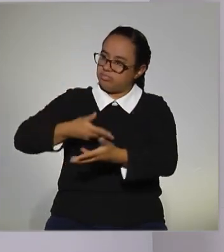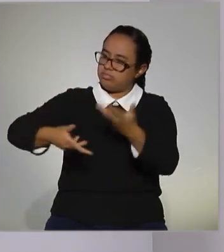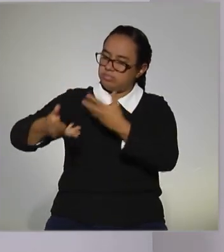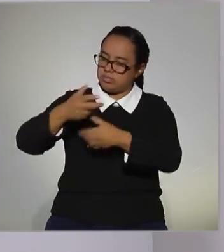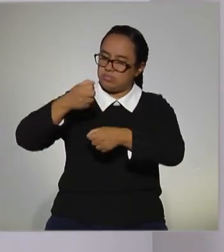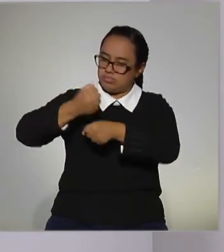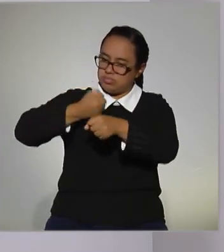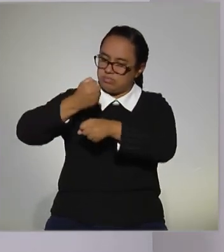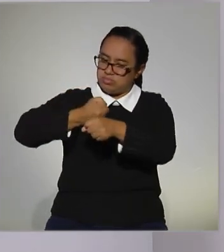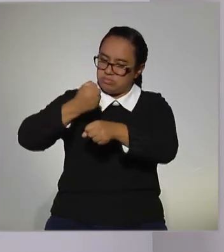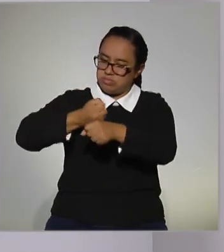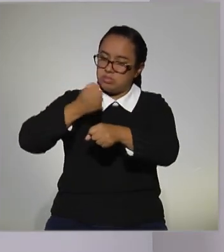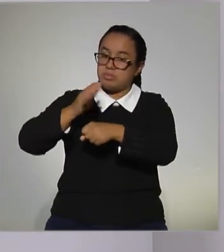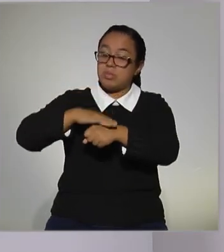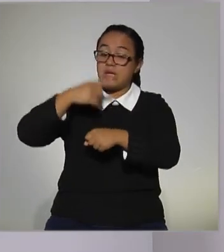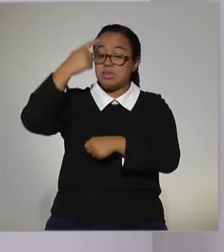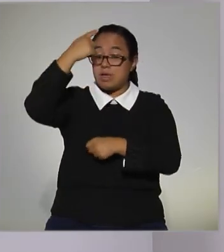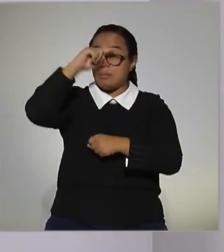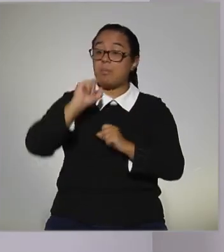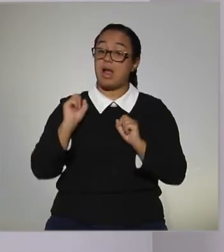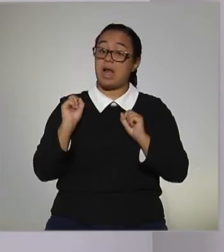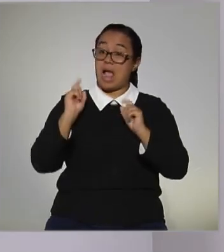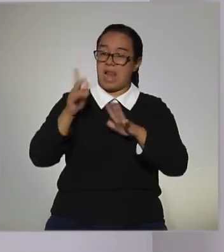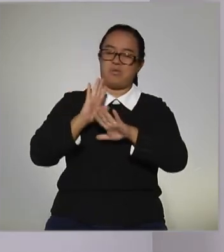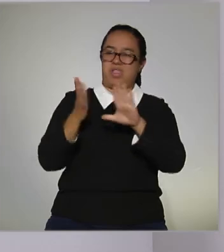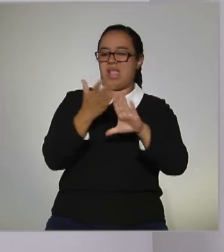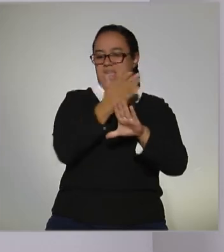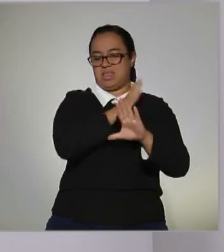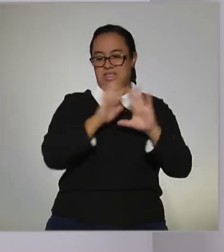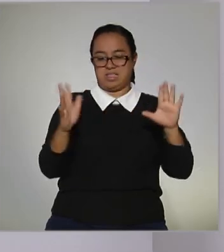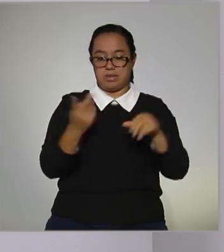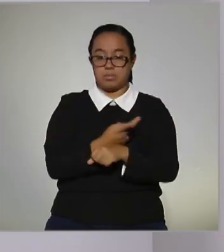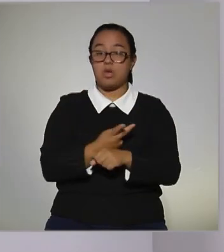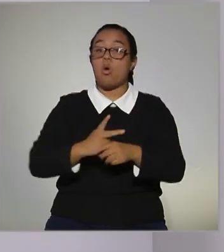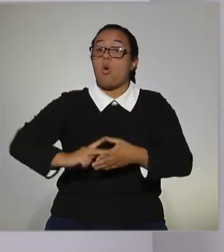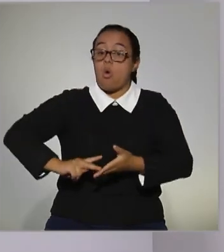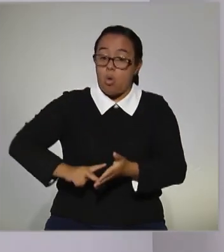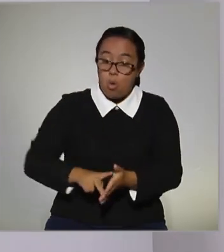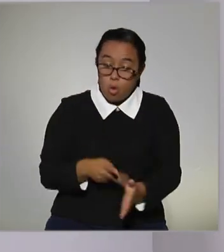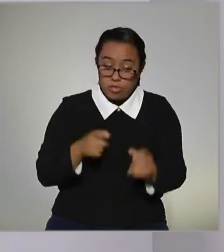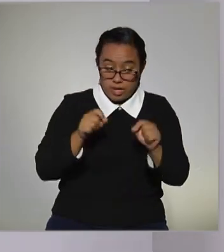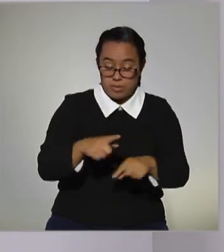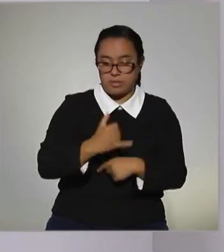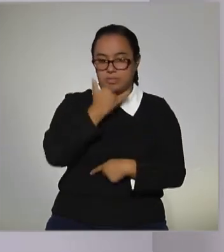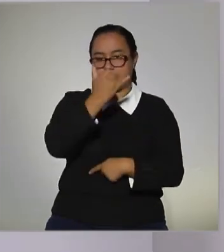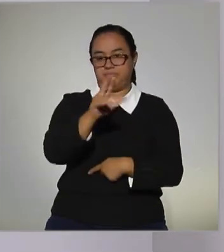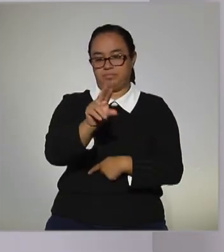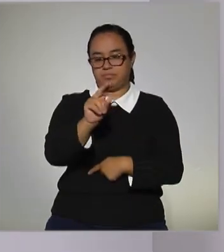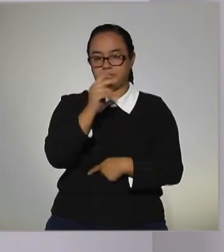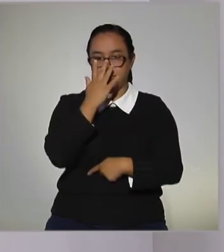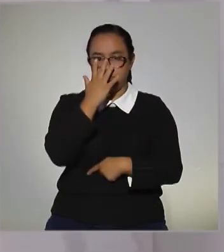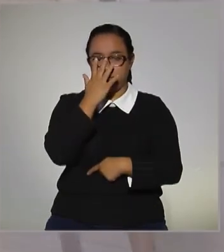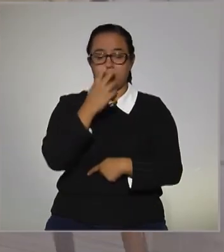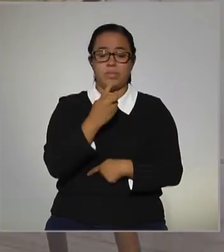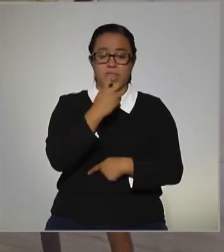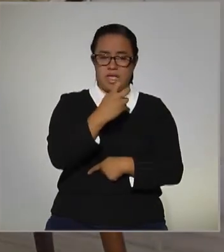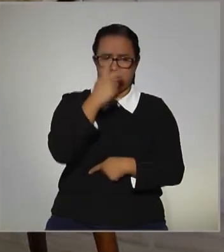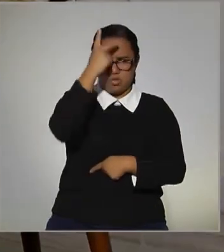que el día de mañana, cuando veamos estas señales que ya nos pasaron, no caer en el mismo error. ¿Y se puede trabajar sin